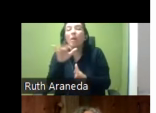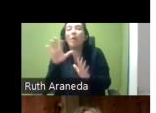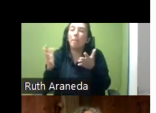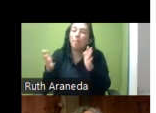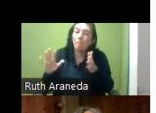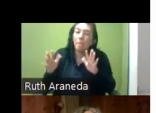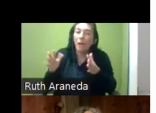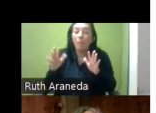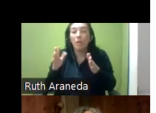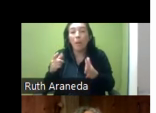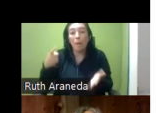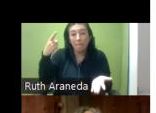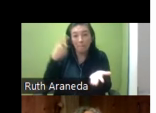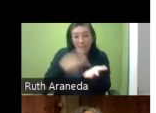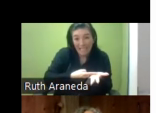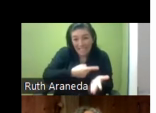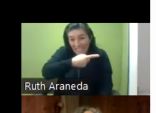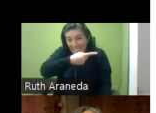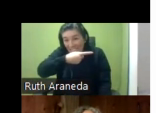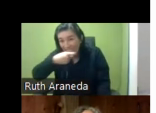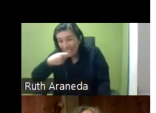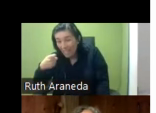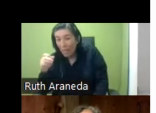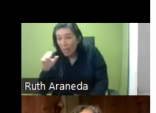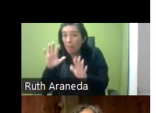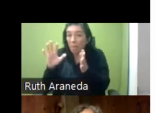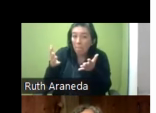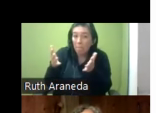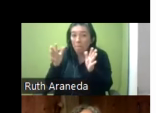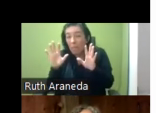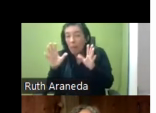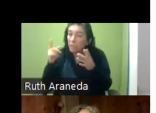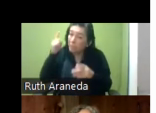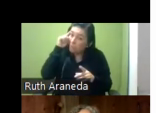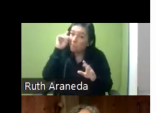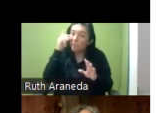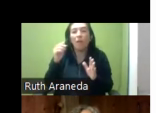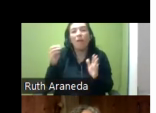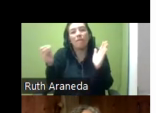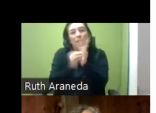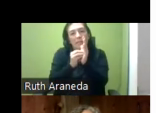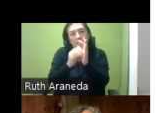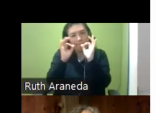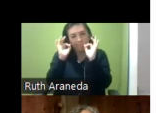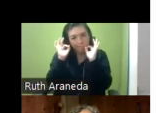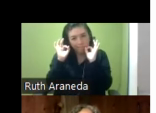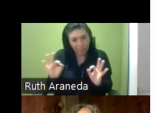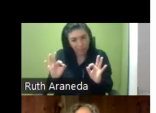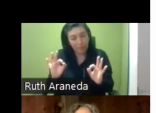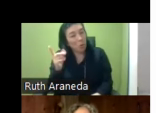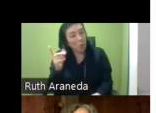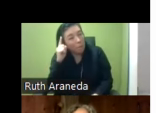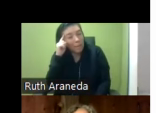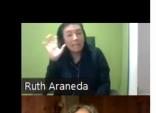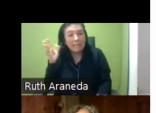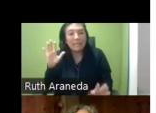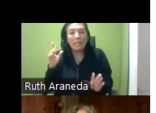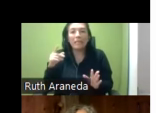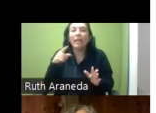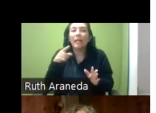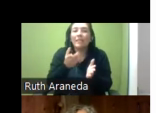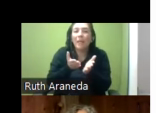del 1100 o por ahí, todo esto no son fechas absolutas, comienza